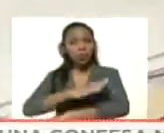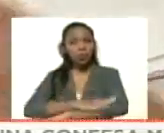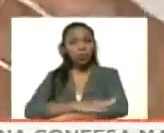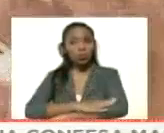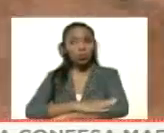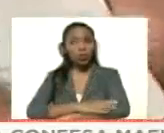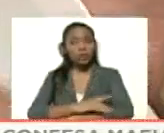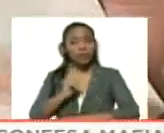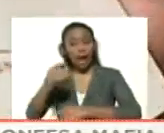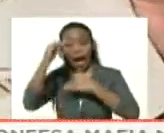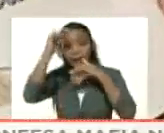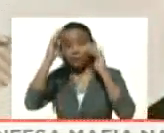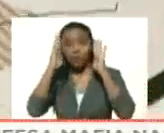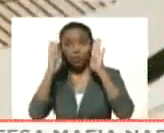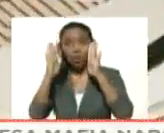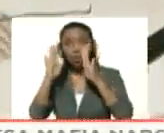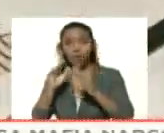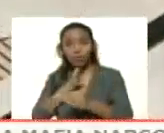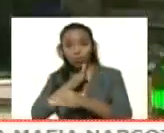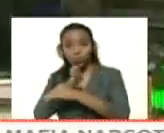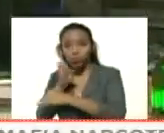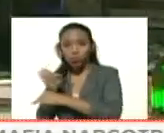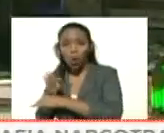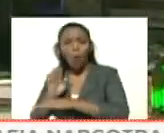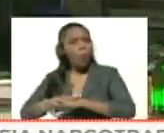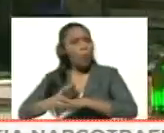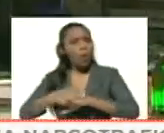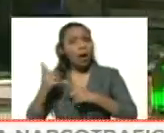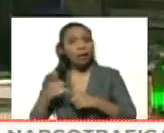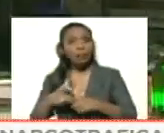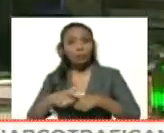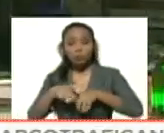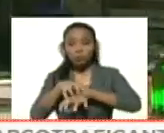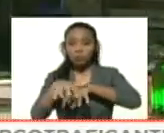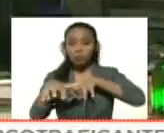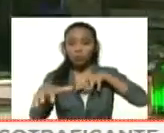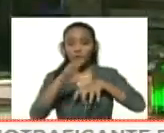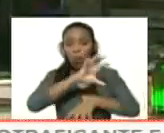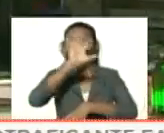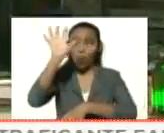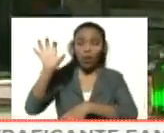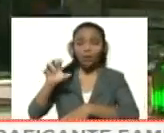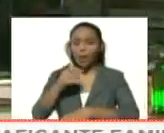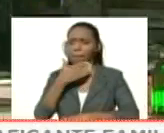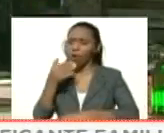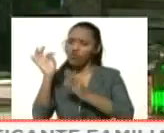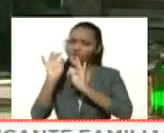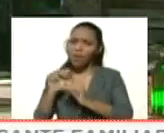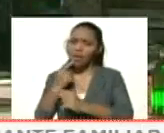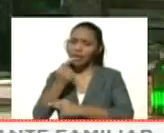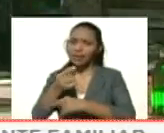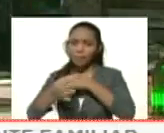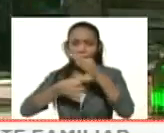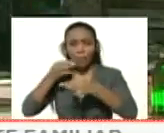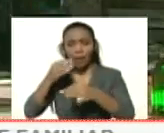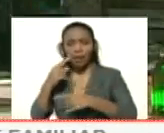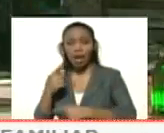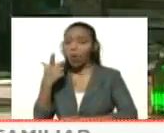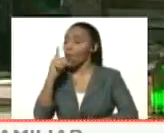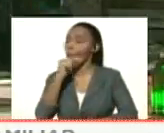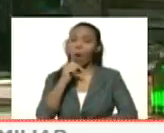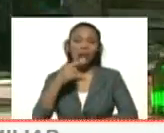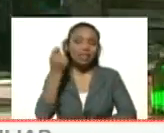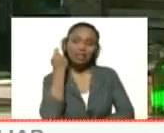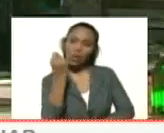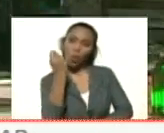de atención, de abordaje? Porque la gran mayoría de los países, o para decirlo de mejor manera, no existe ningún país del